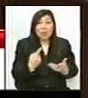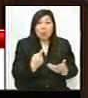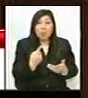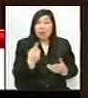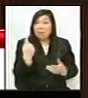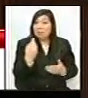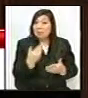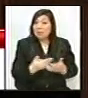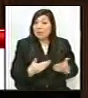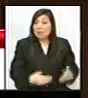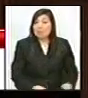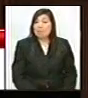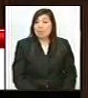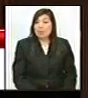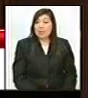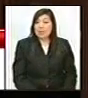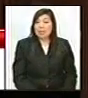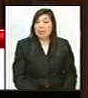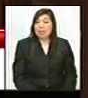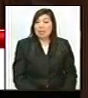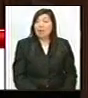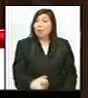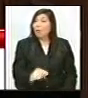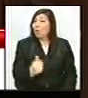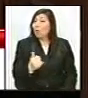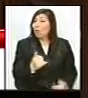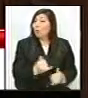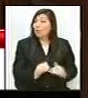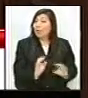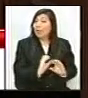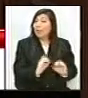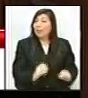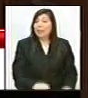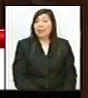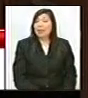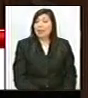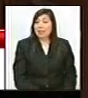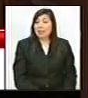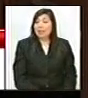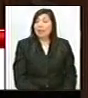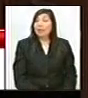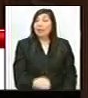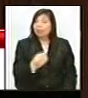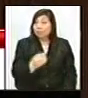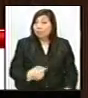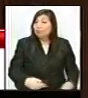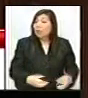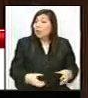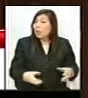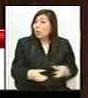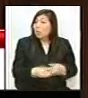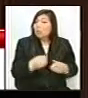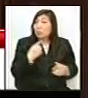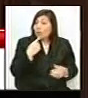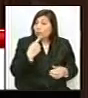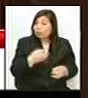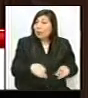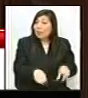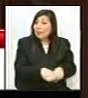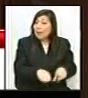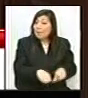dos primeros y no a los dos últimos. Sin embargo, como fue debatido ante la subcomisión, voy a pronunciarme